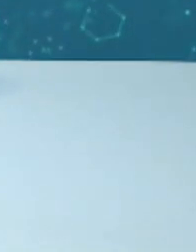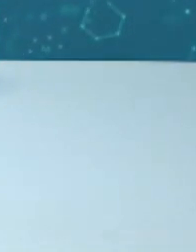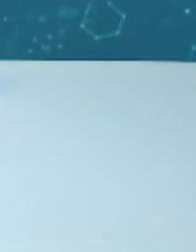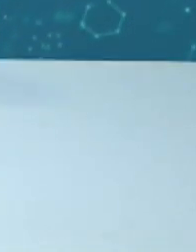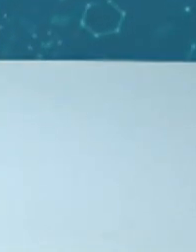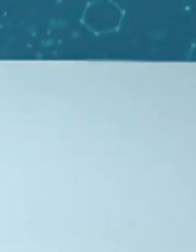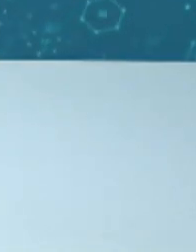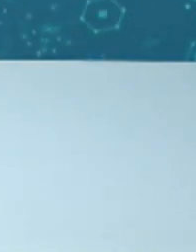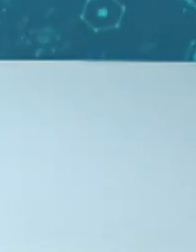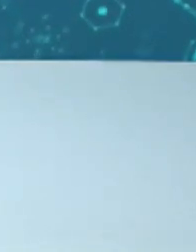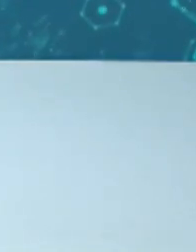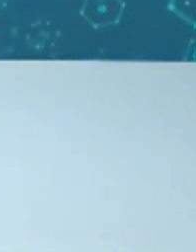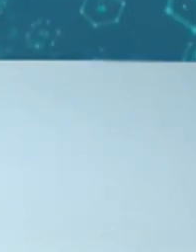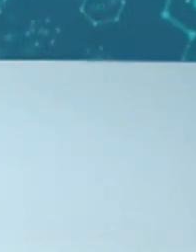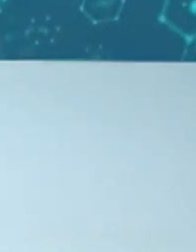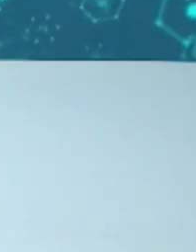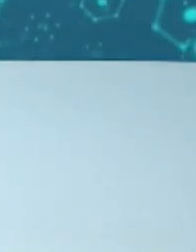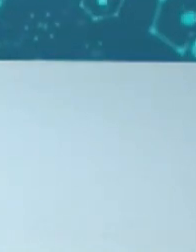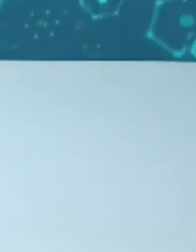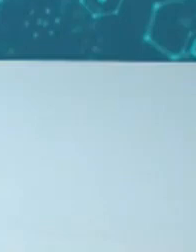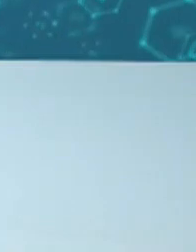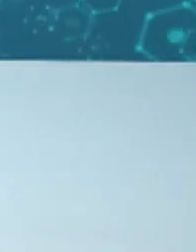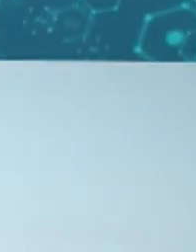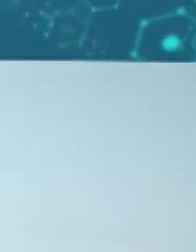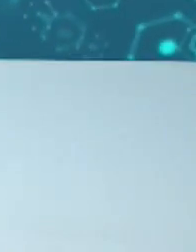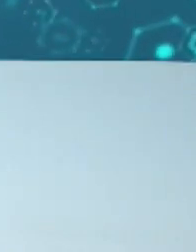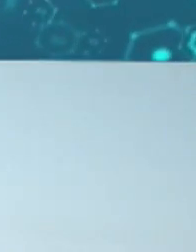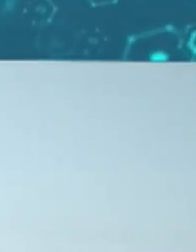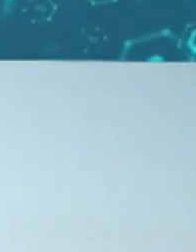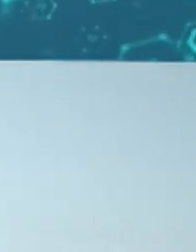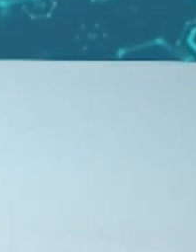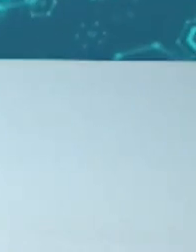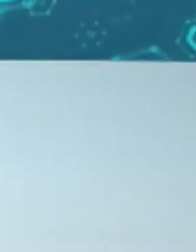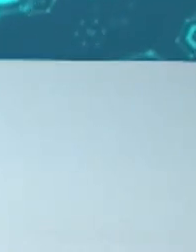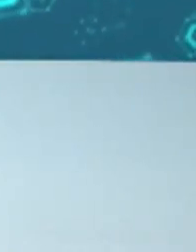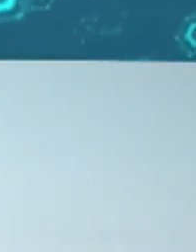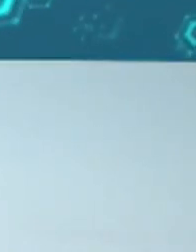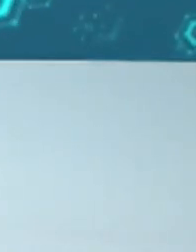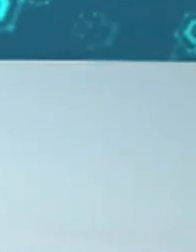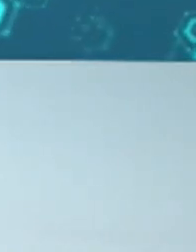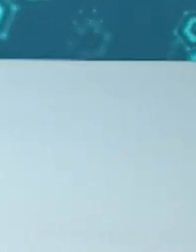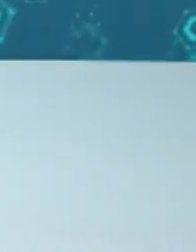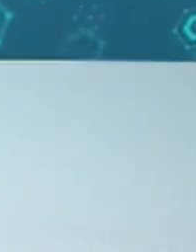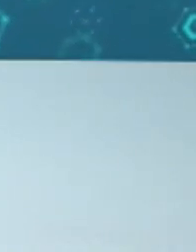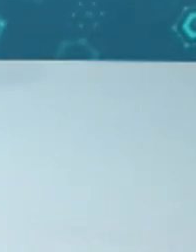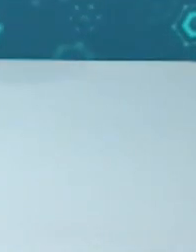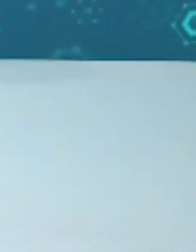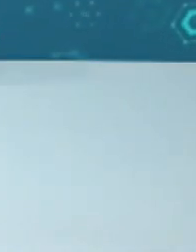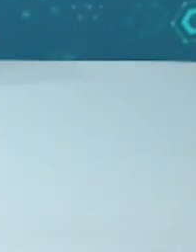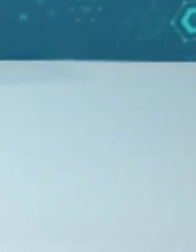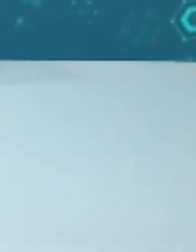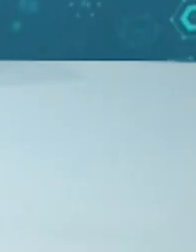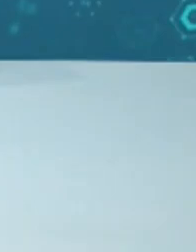que congrega al maíz y al sorgo, y esto ocurre con el cultivo que tiene más demanda y más